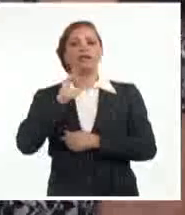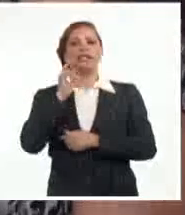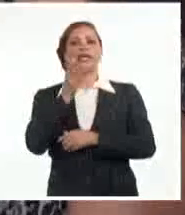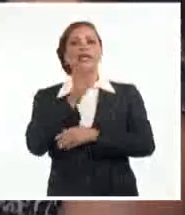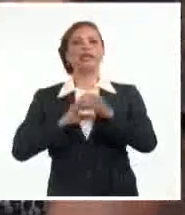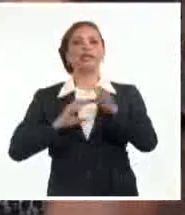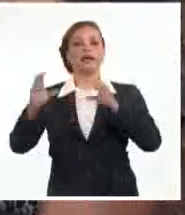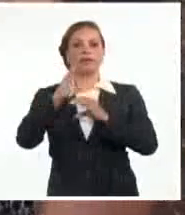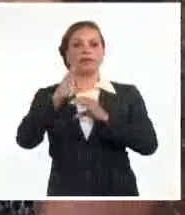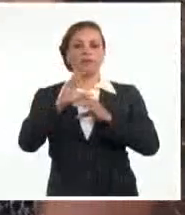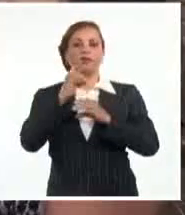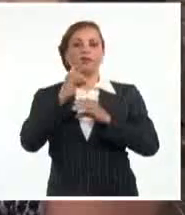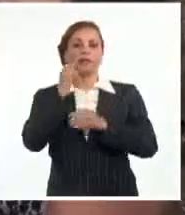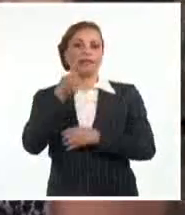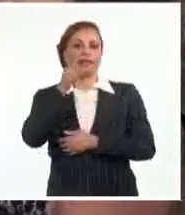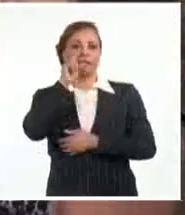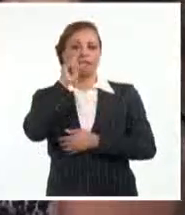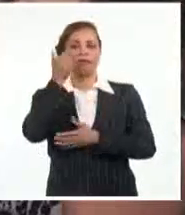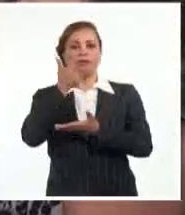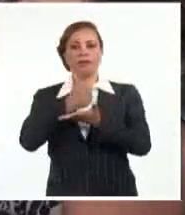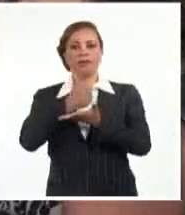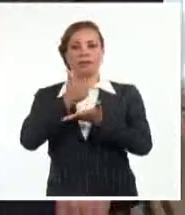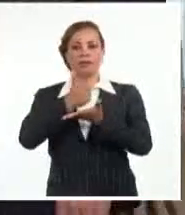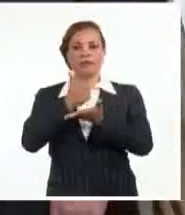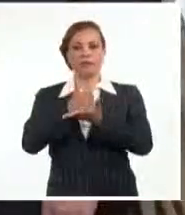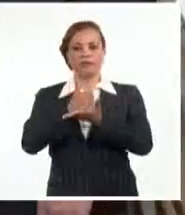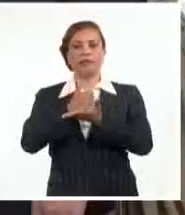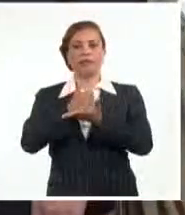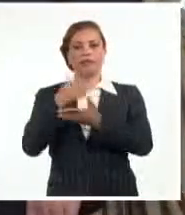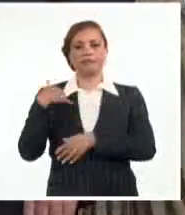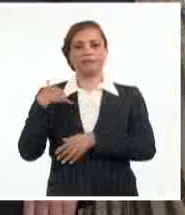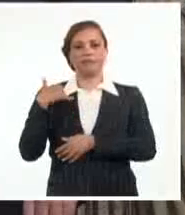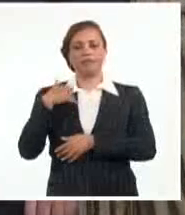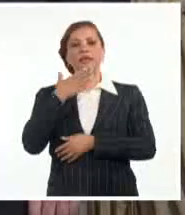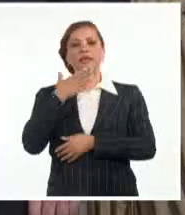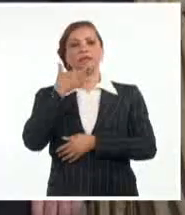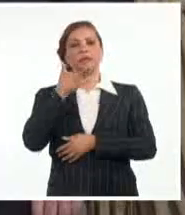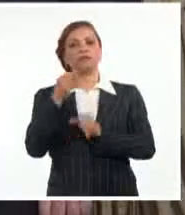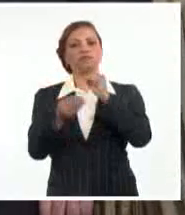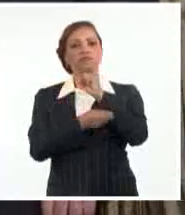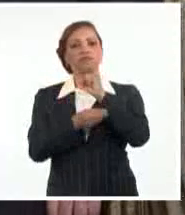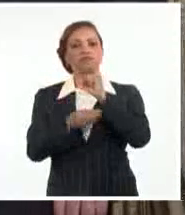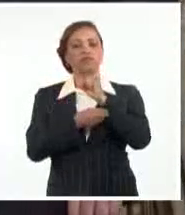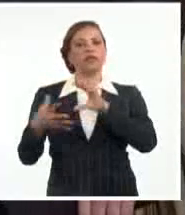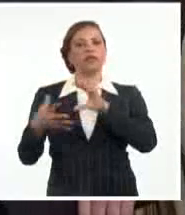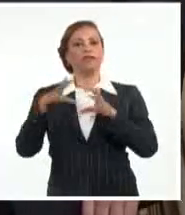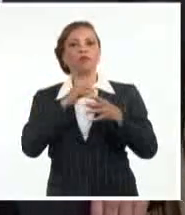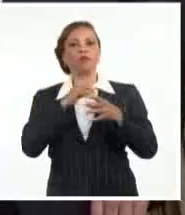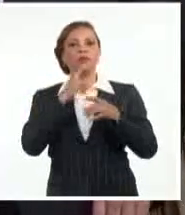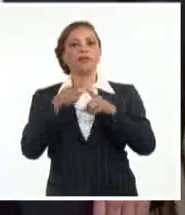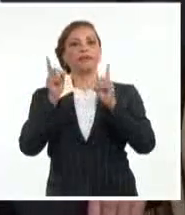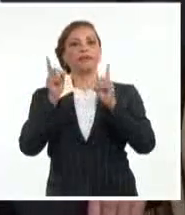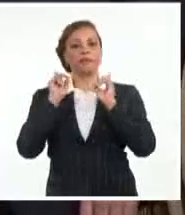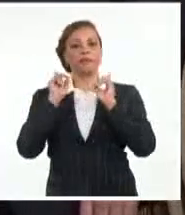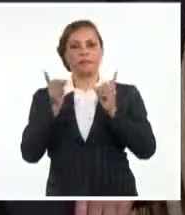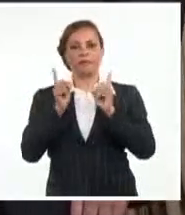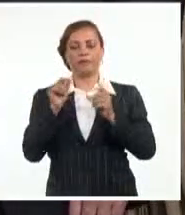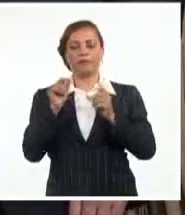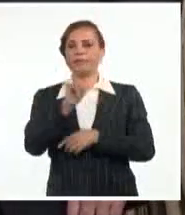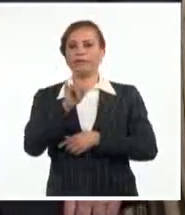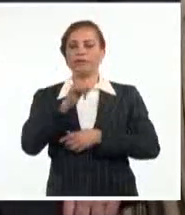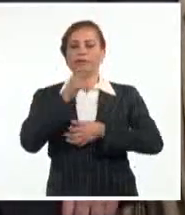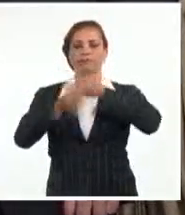concluyó la víspera en Buenos Aires, y su significación para el fortalecimiento de este mecanismo de concertación política.